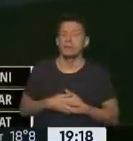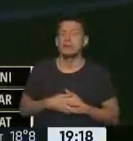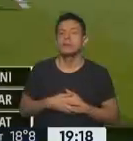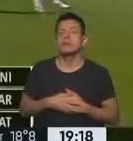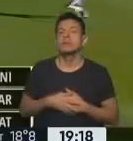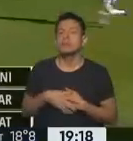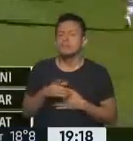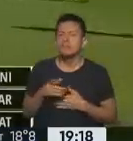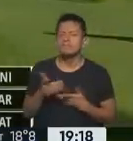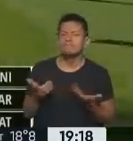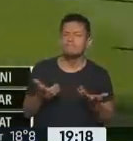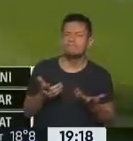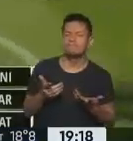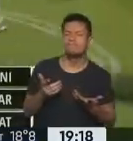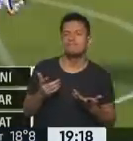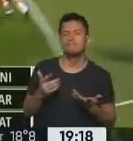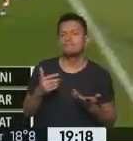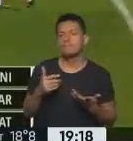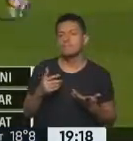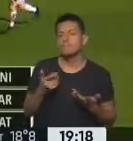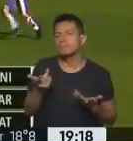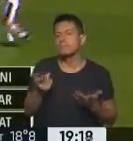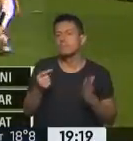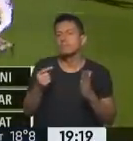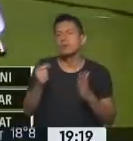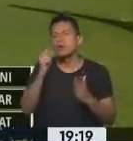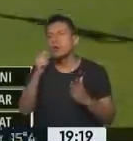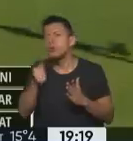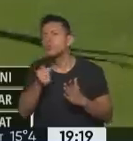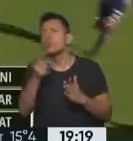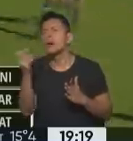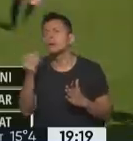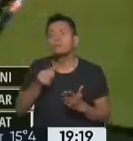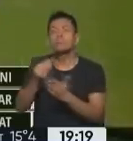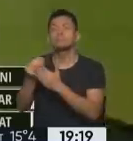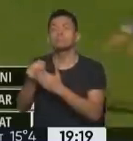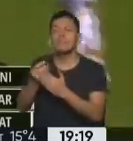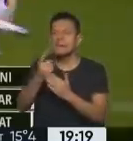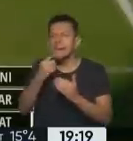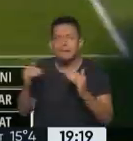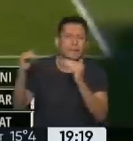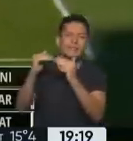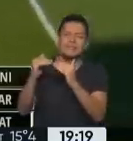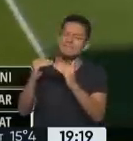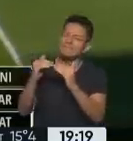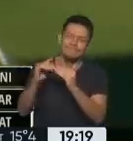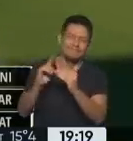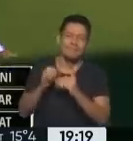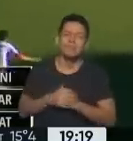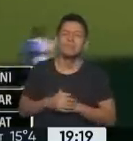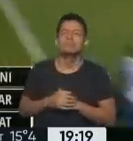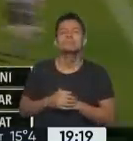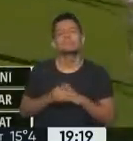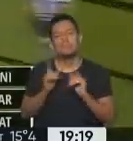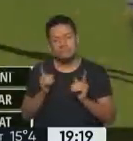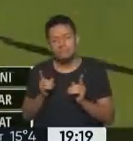se bosquejaba la proyección del hecho de ganar por una determinada cantidad de goles, poder alcanzar a River, era más ilógico, ¿no? Obviamente, también buscaba